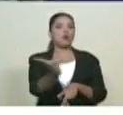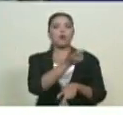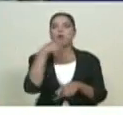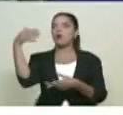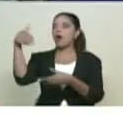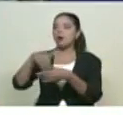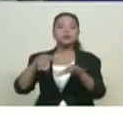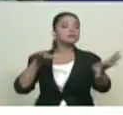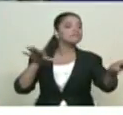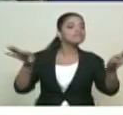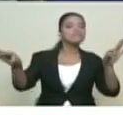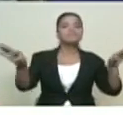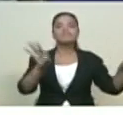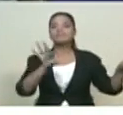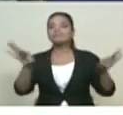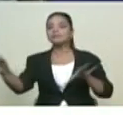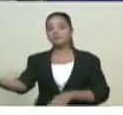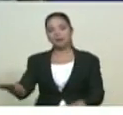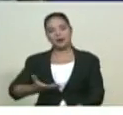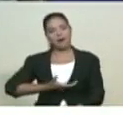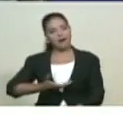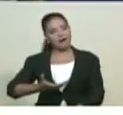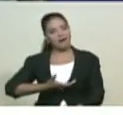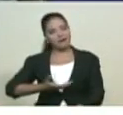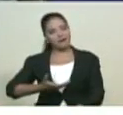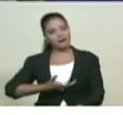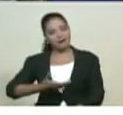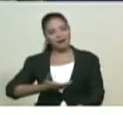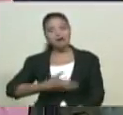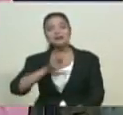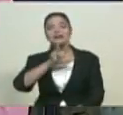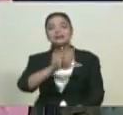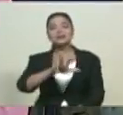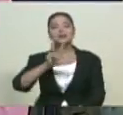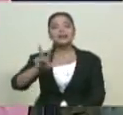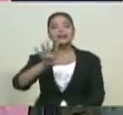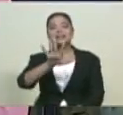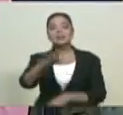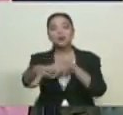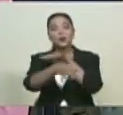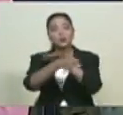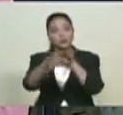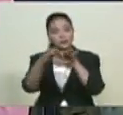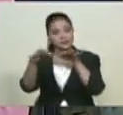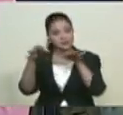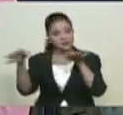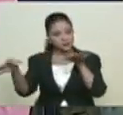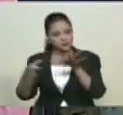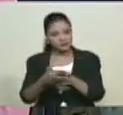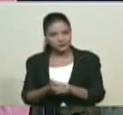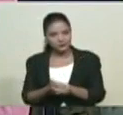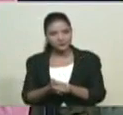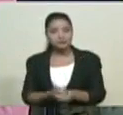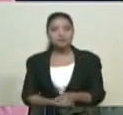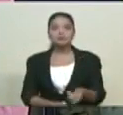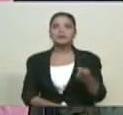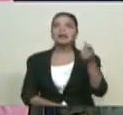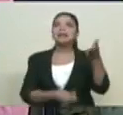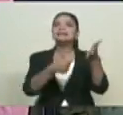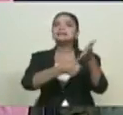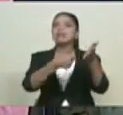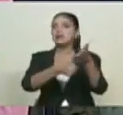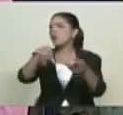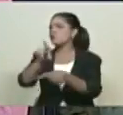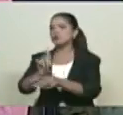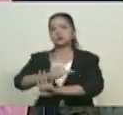nuestras alcaldesas y a nuestros alcaldes en los 335 municipios. La cédula de identidad es el